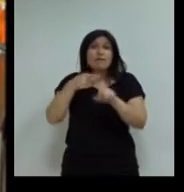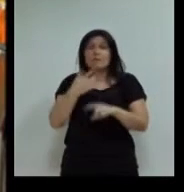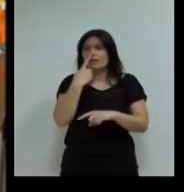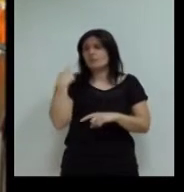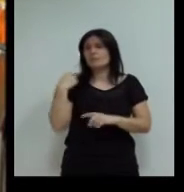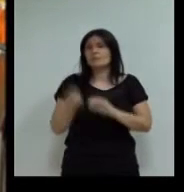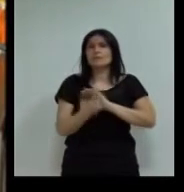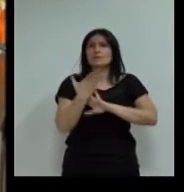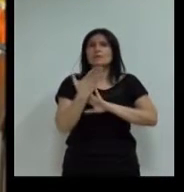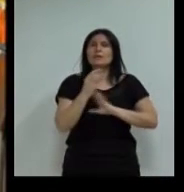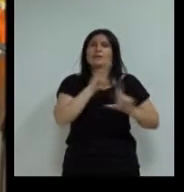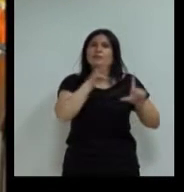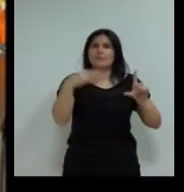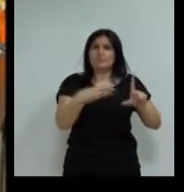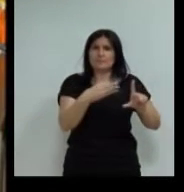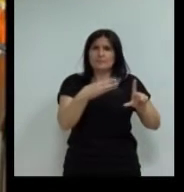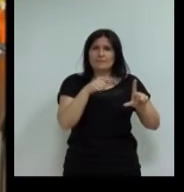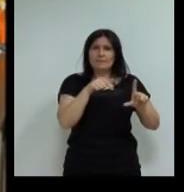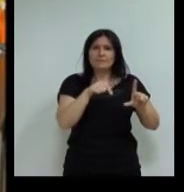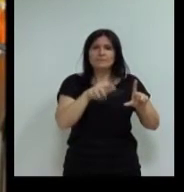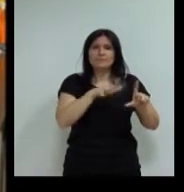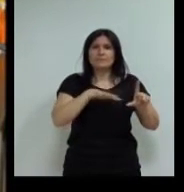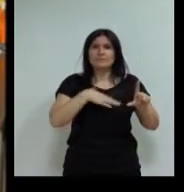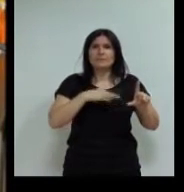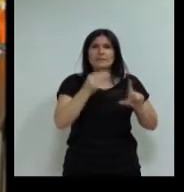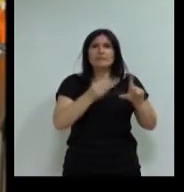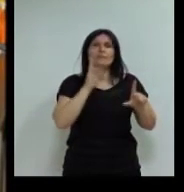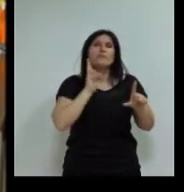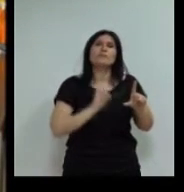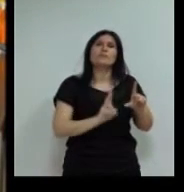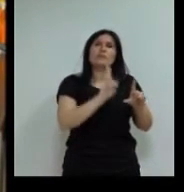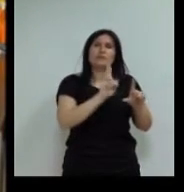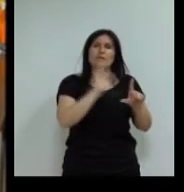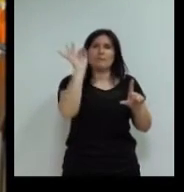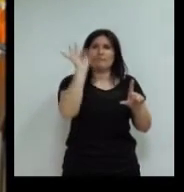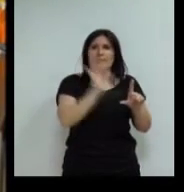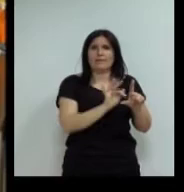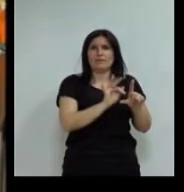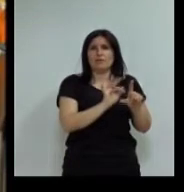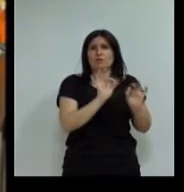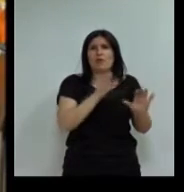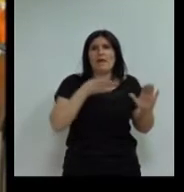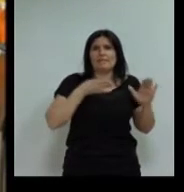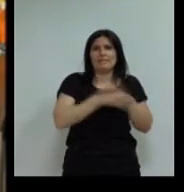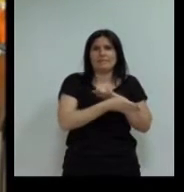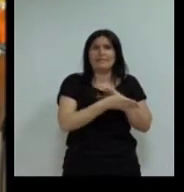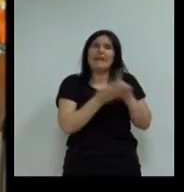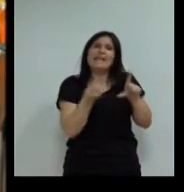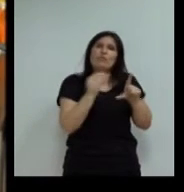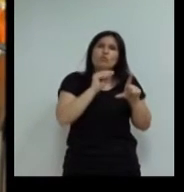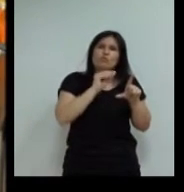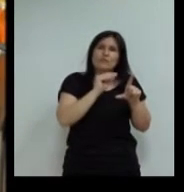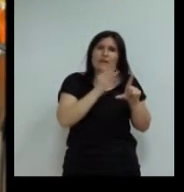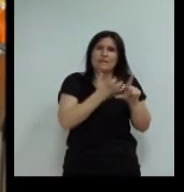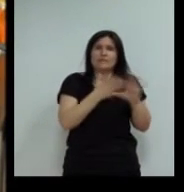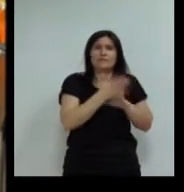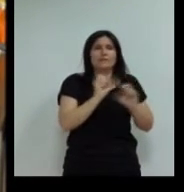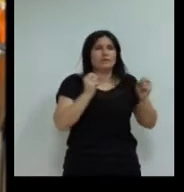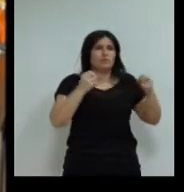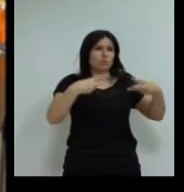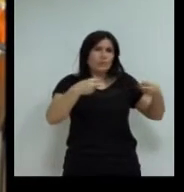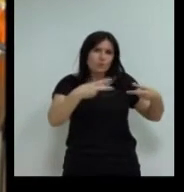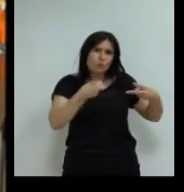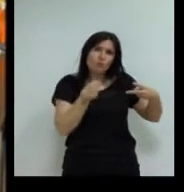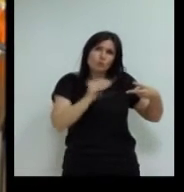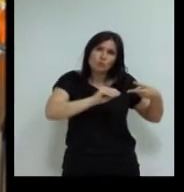que es cineaccesible.com, donde se puede hacer visionado de películas con accesibilidad incrustada, es decir, con subtítulos